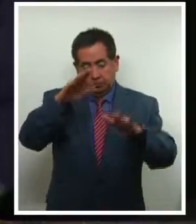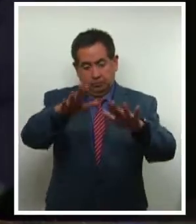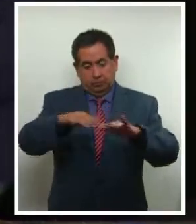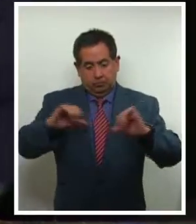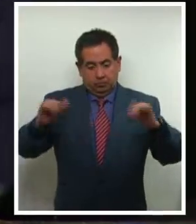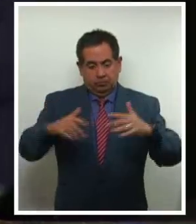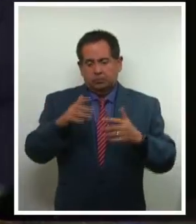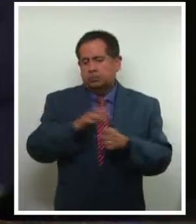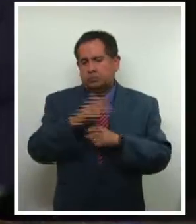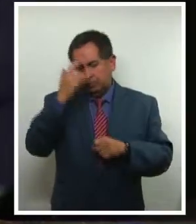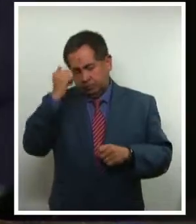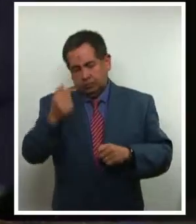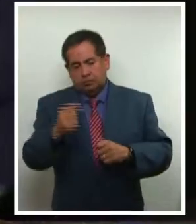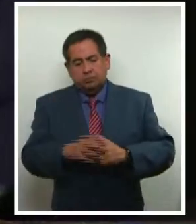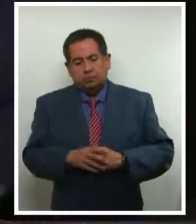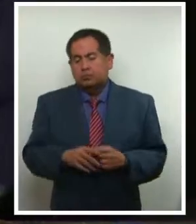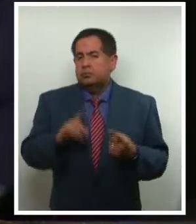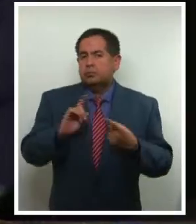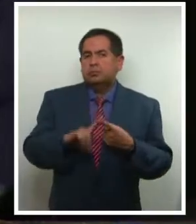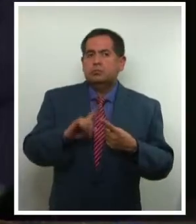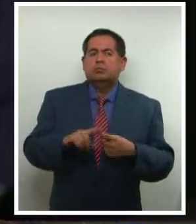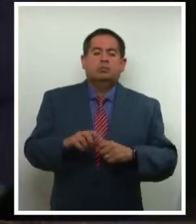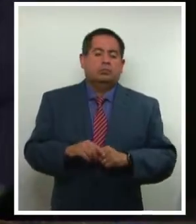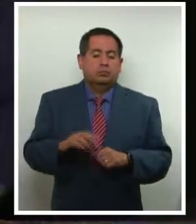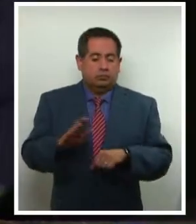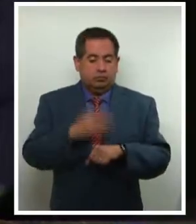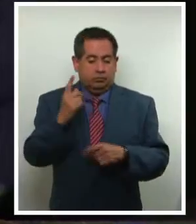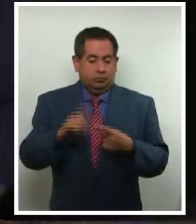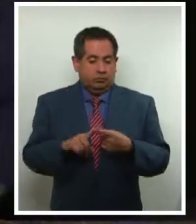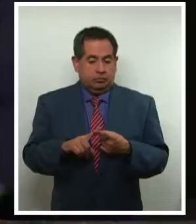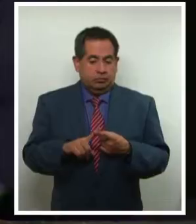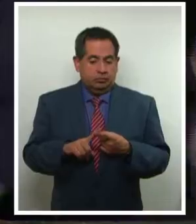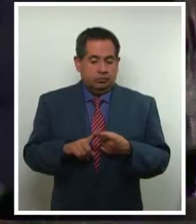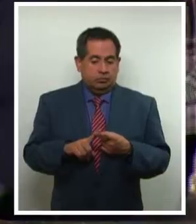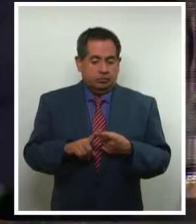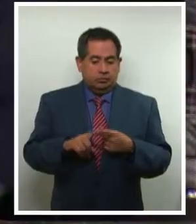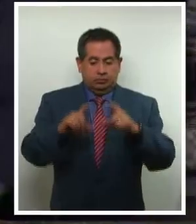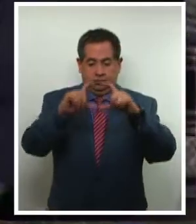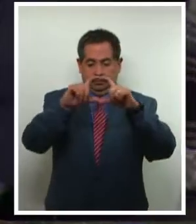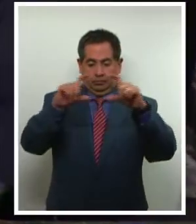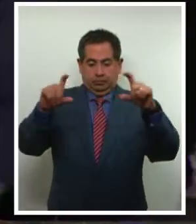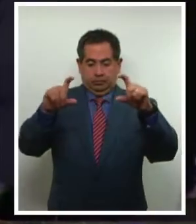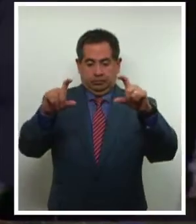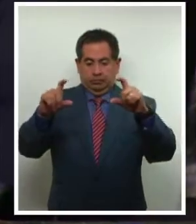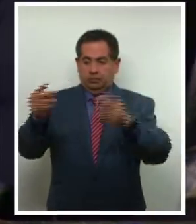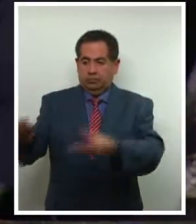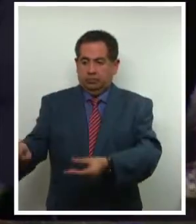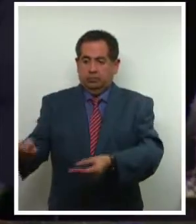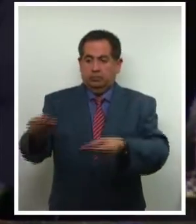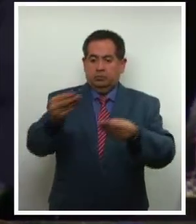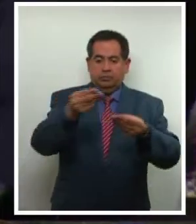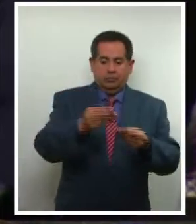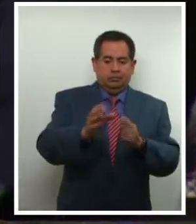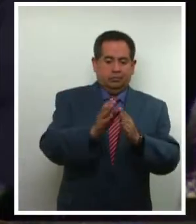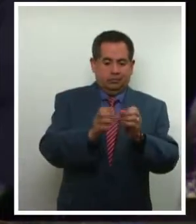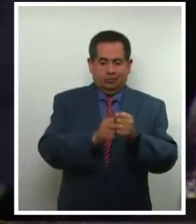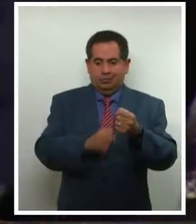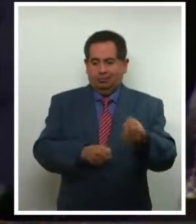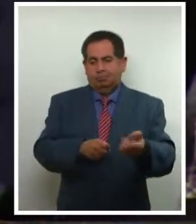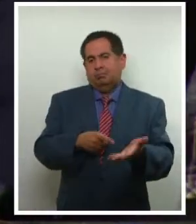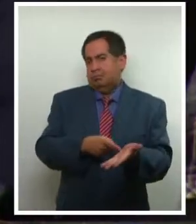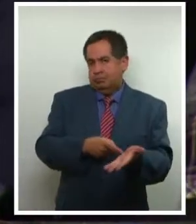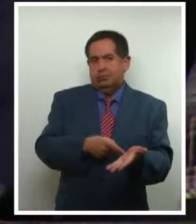siguientes razones. En primer lugar, porque formó parte de la iniciativa de proyecto de